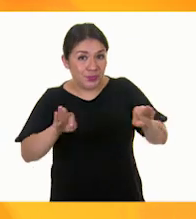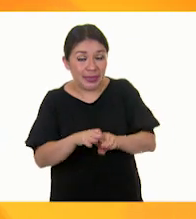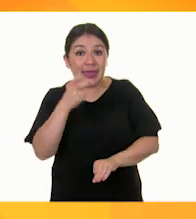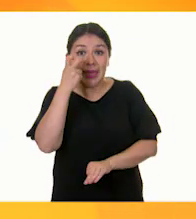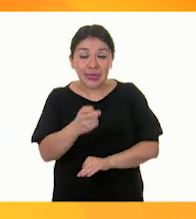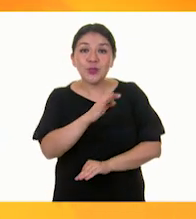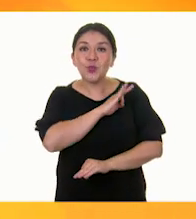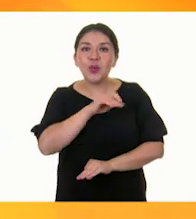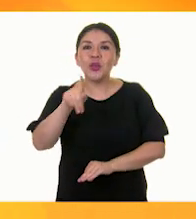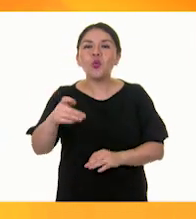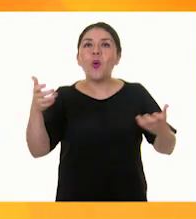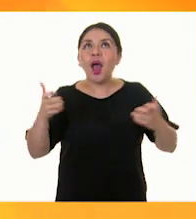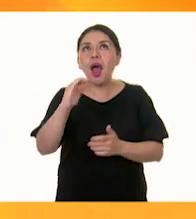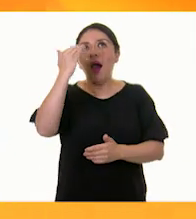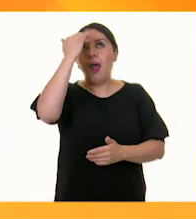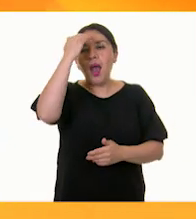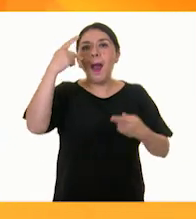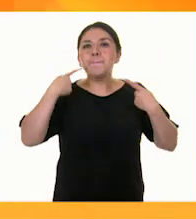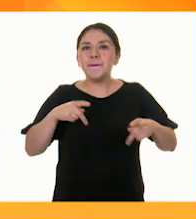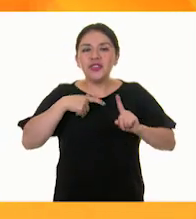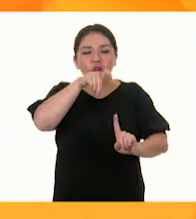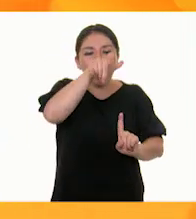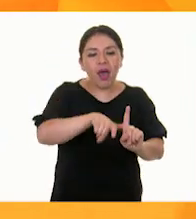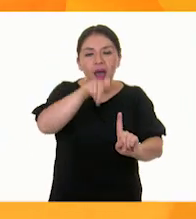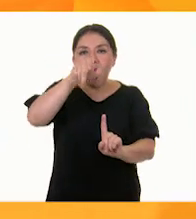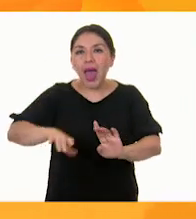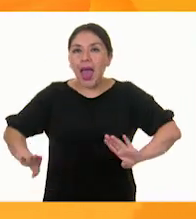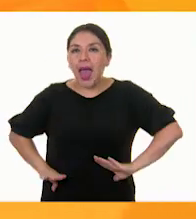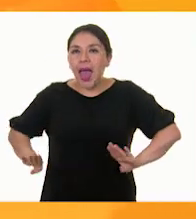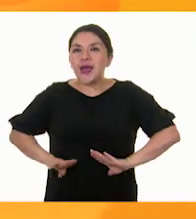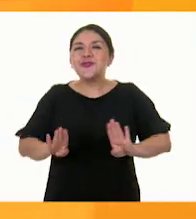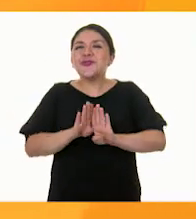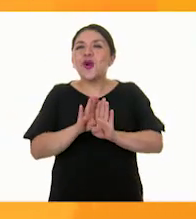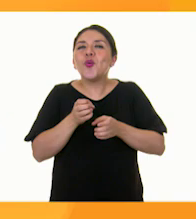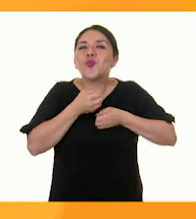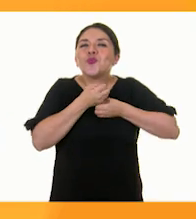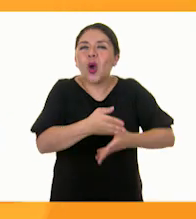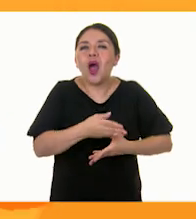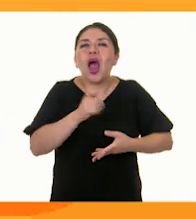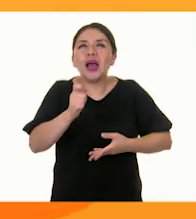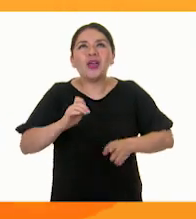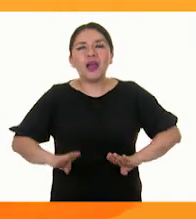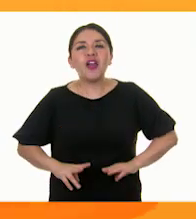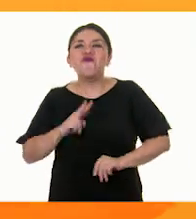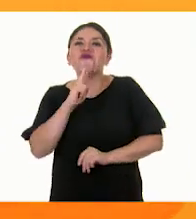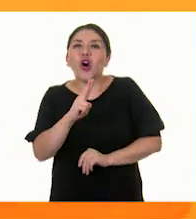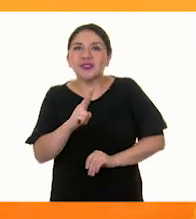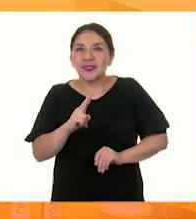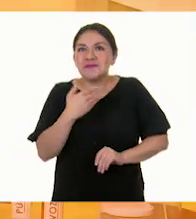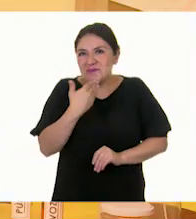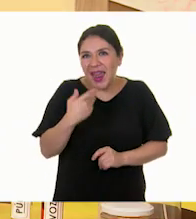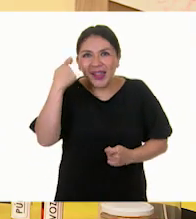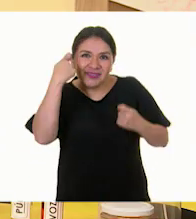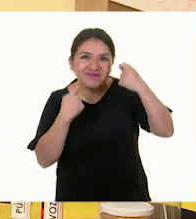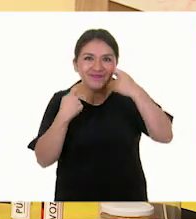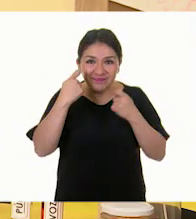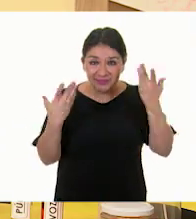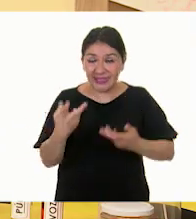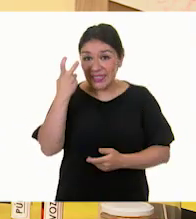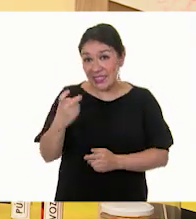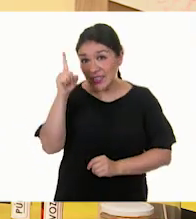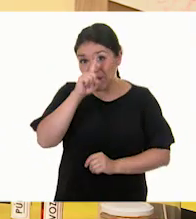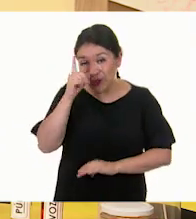también nos va a permitir conocer a los personajes y darles una personalidad o una voz adecuada. Ese es un consejo